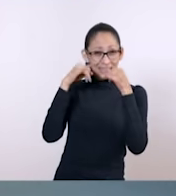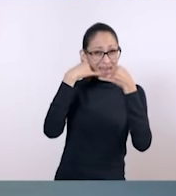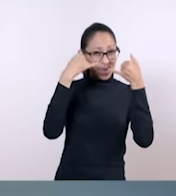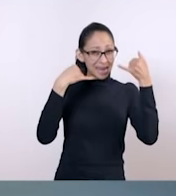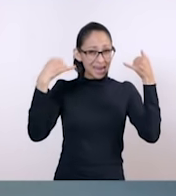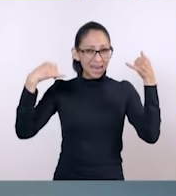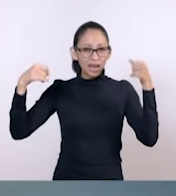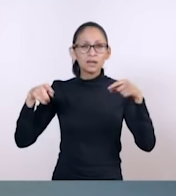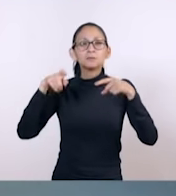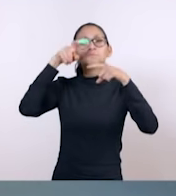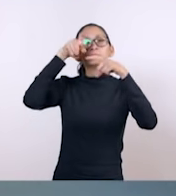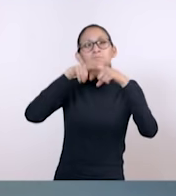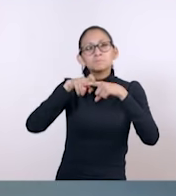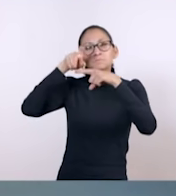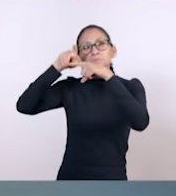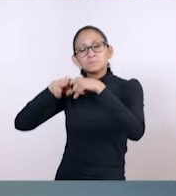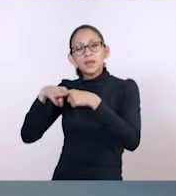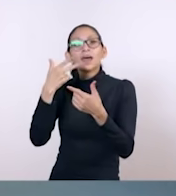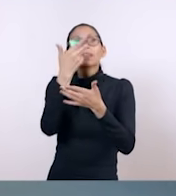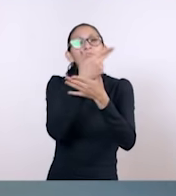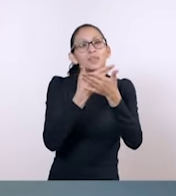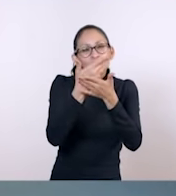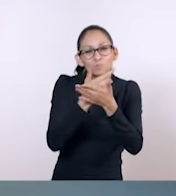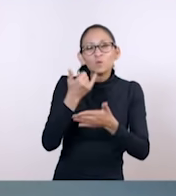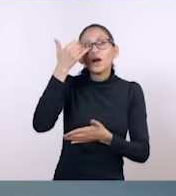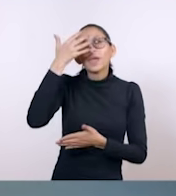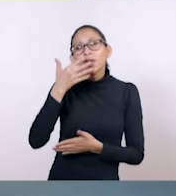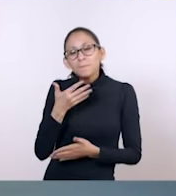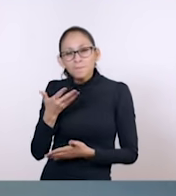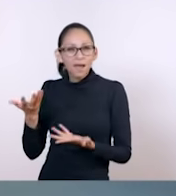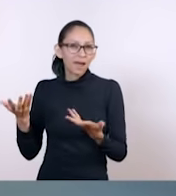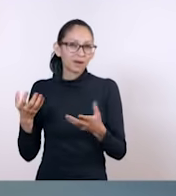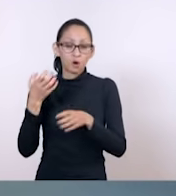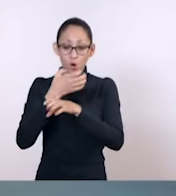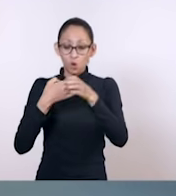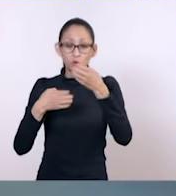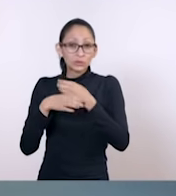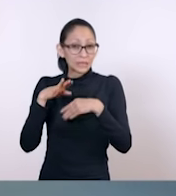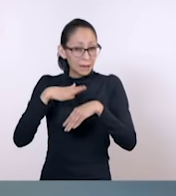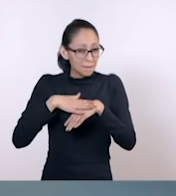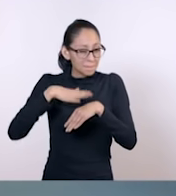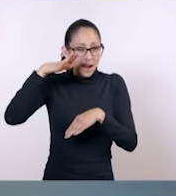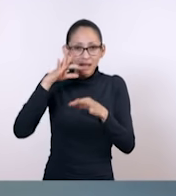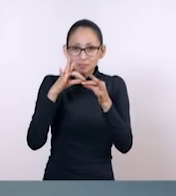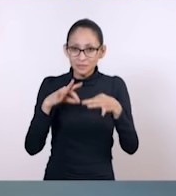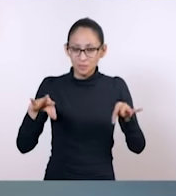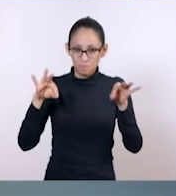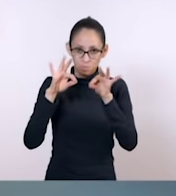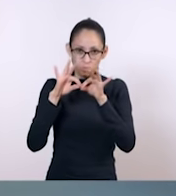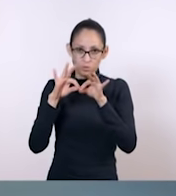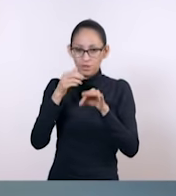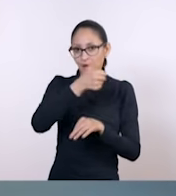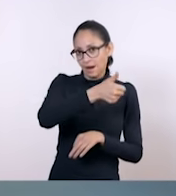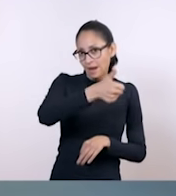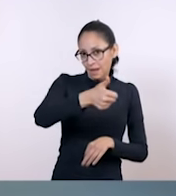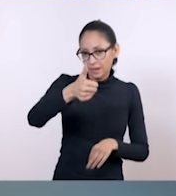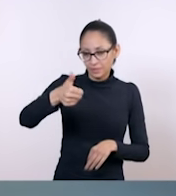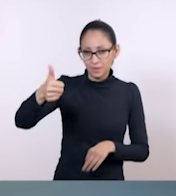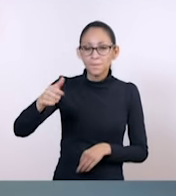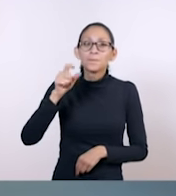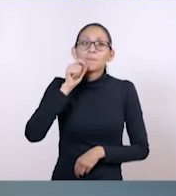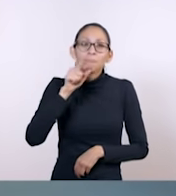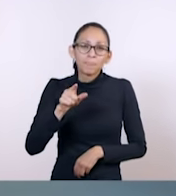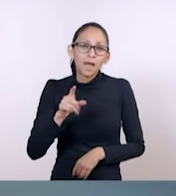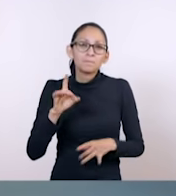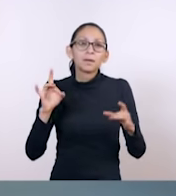algunas imágenes, dibujos, objetos que representan las cosas más importantes que les han sucedido y así como